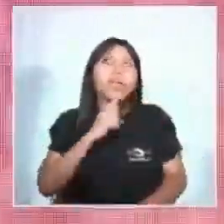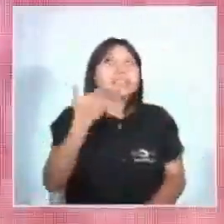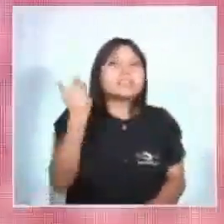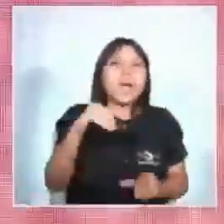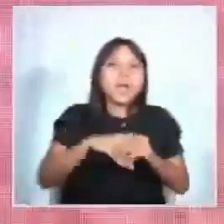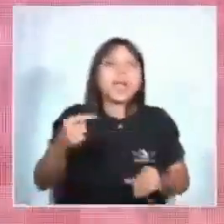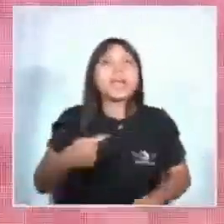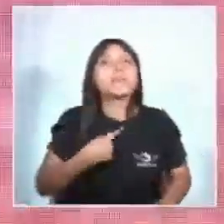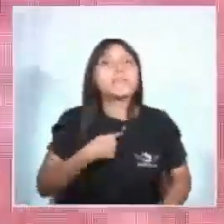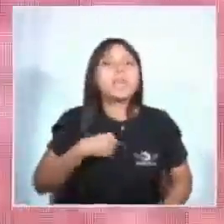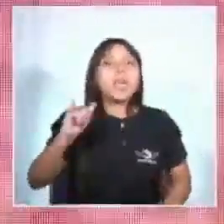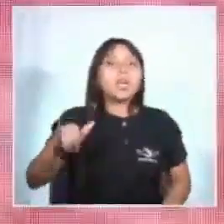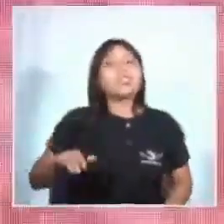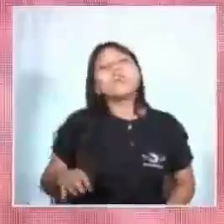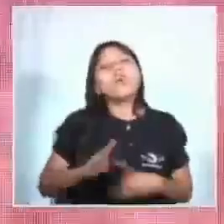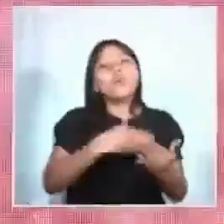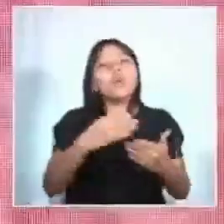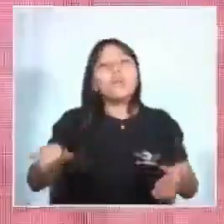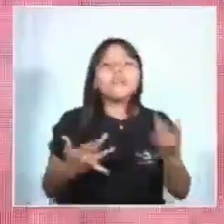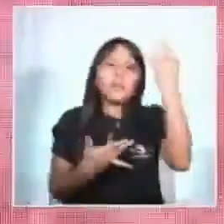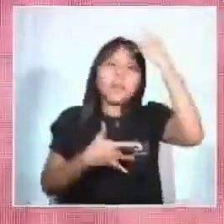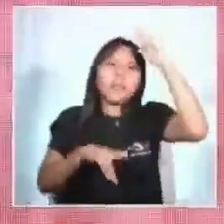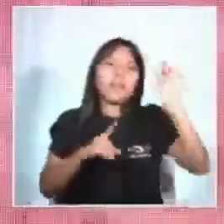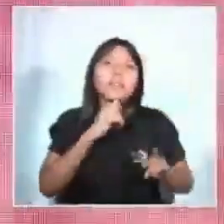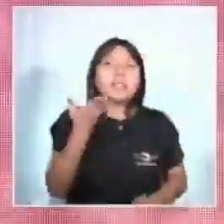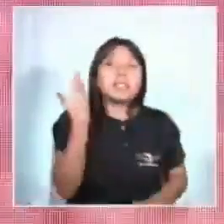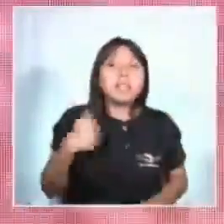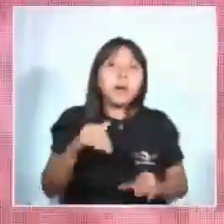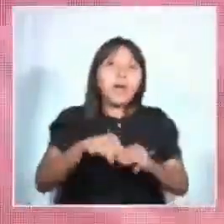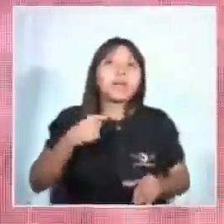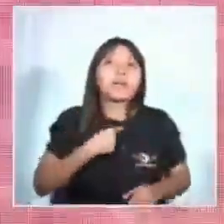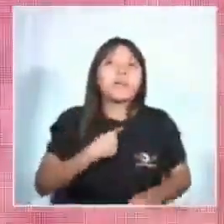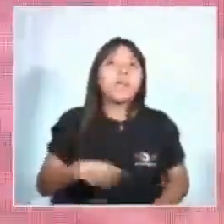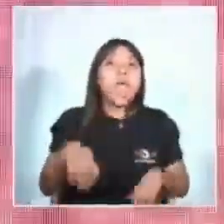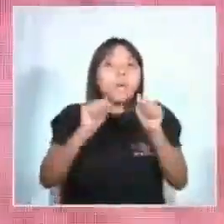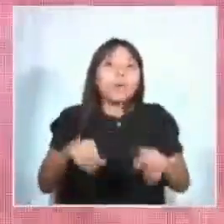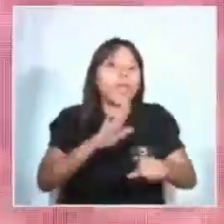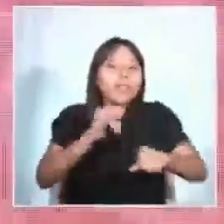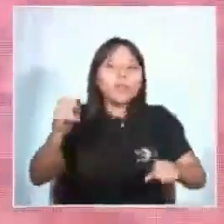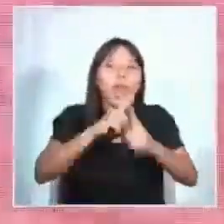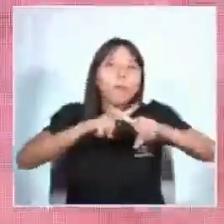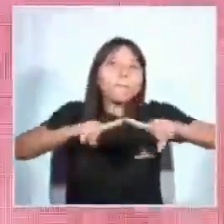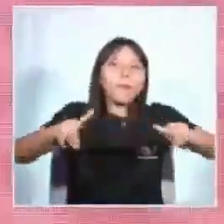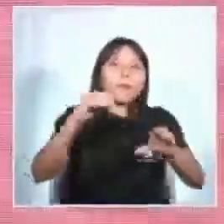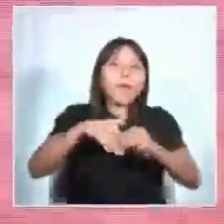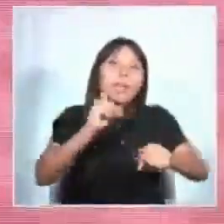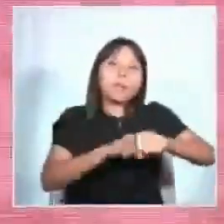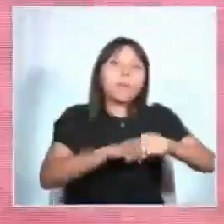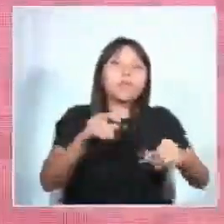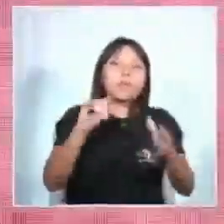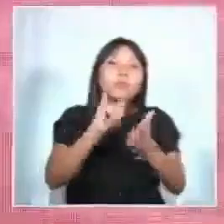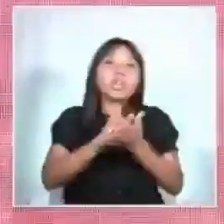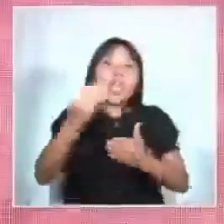alta presión, los ataques cardíacos a temprana edad podían haberme tocado. Pero en el momento que entré al reino, me